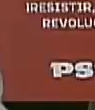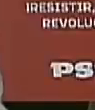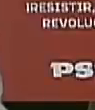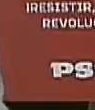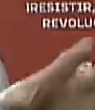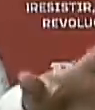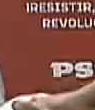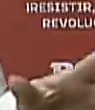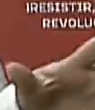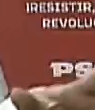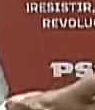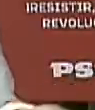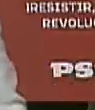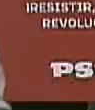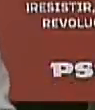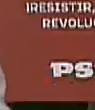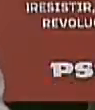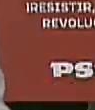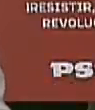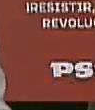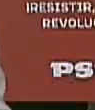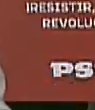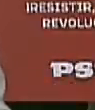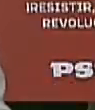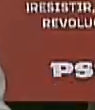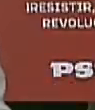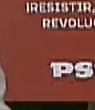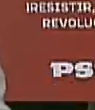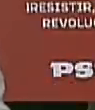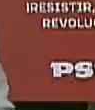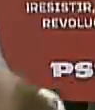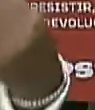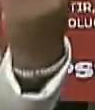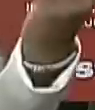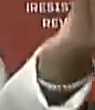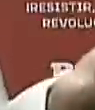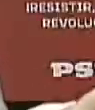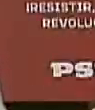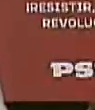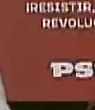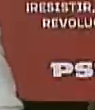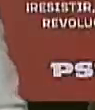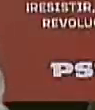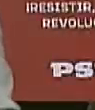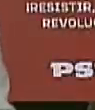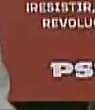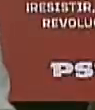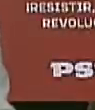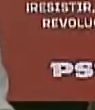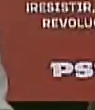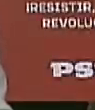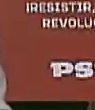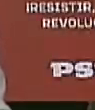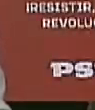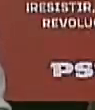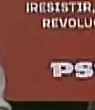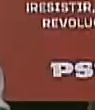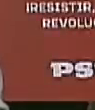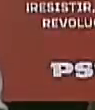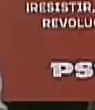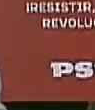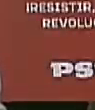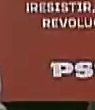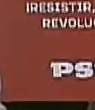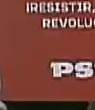335 municipios del país. Ya se instalaron los órganos rectores auxiliares que además garantizarán el cumplimiento del